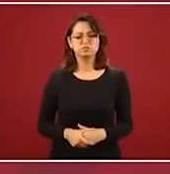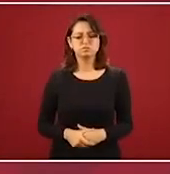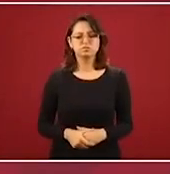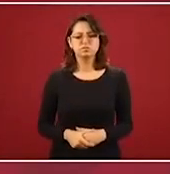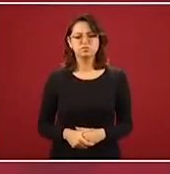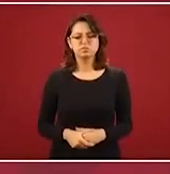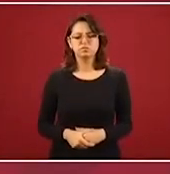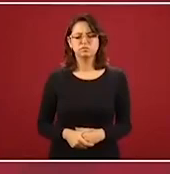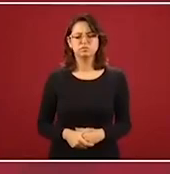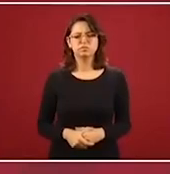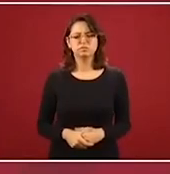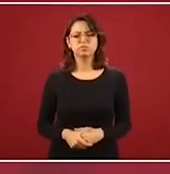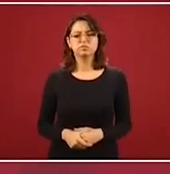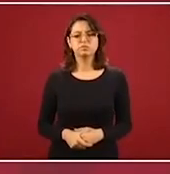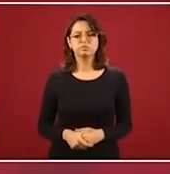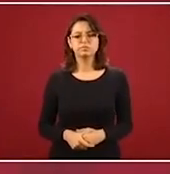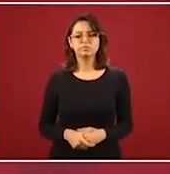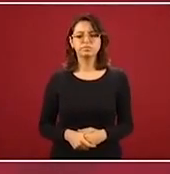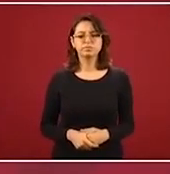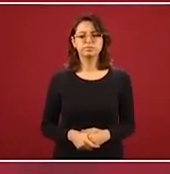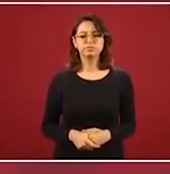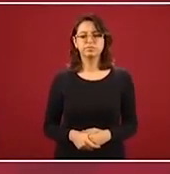El enfoque que estamos